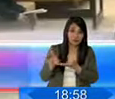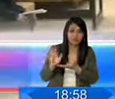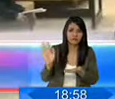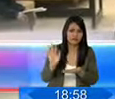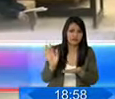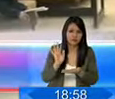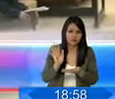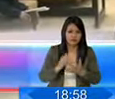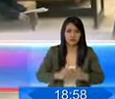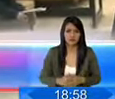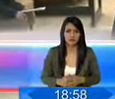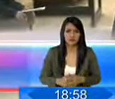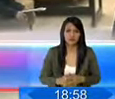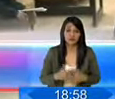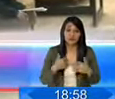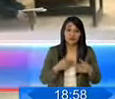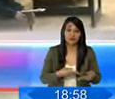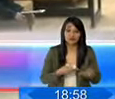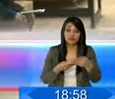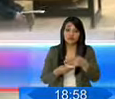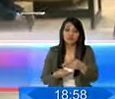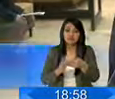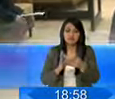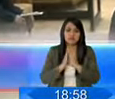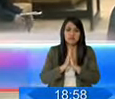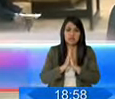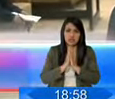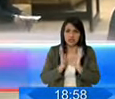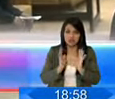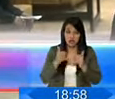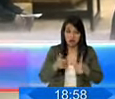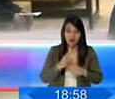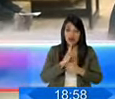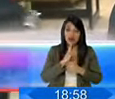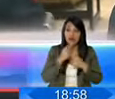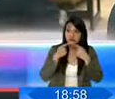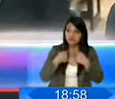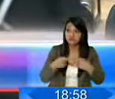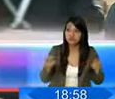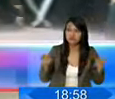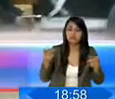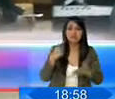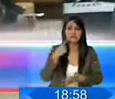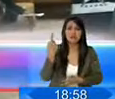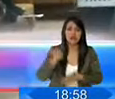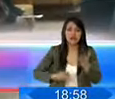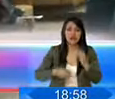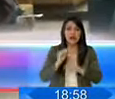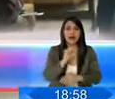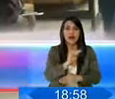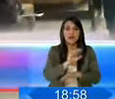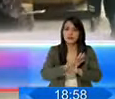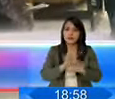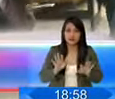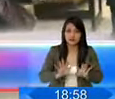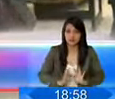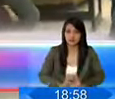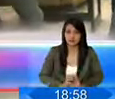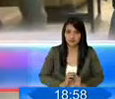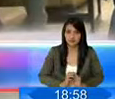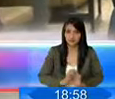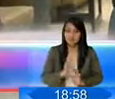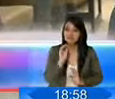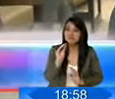El sentido de nuestro manifiesto y nuestra rueda de prensa fue alertar sobre estos temas, hacer